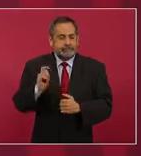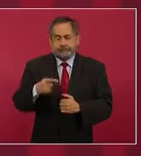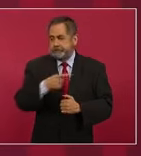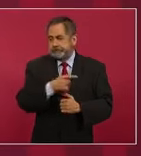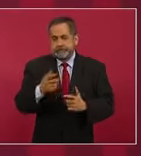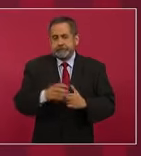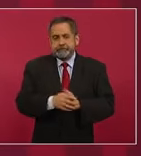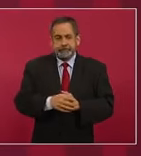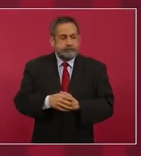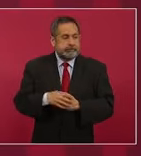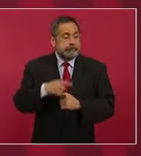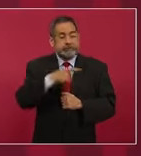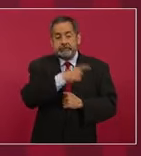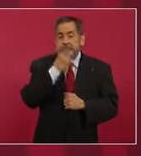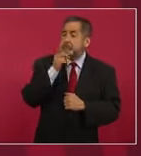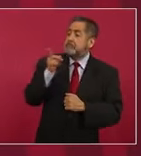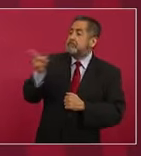un montaje,